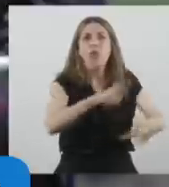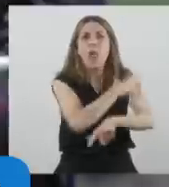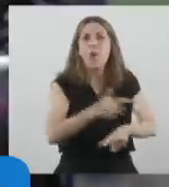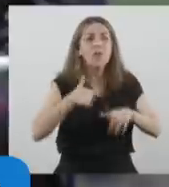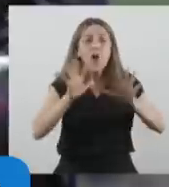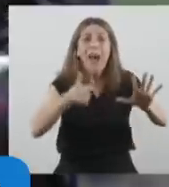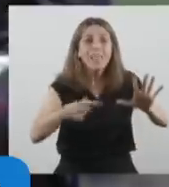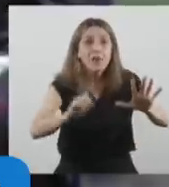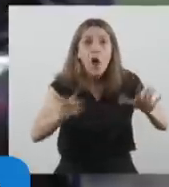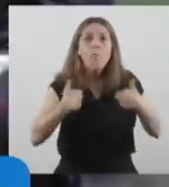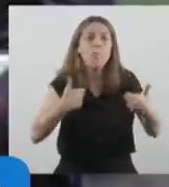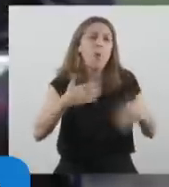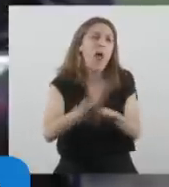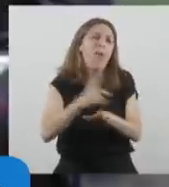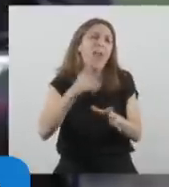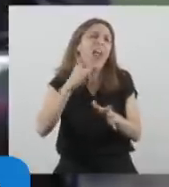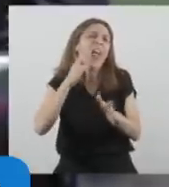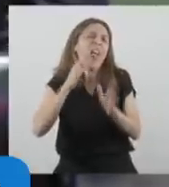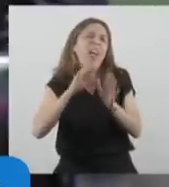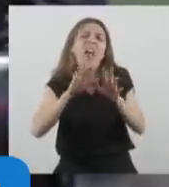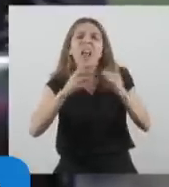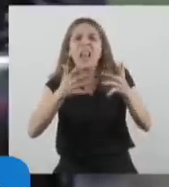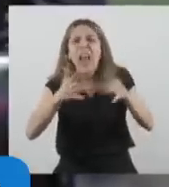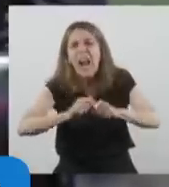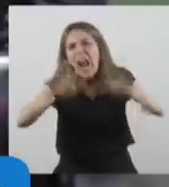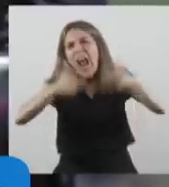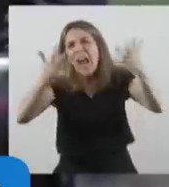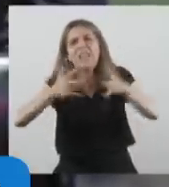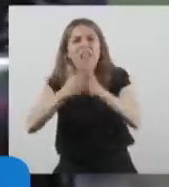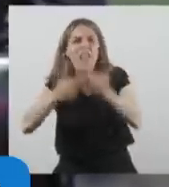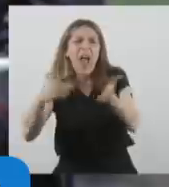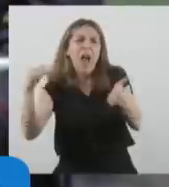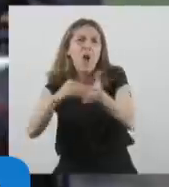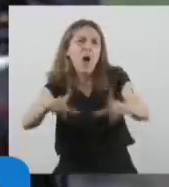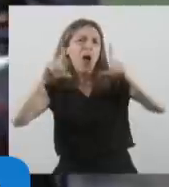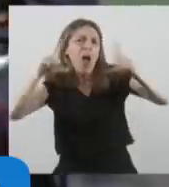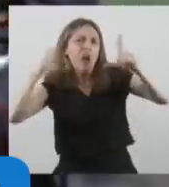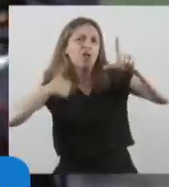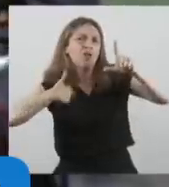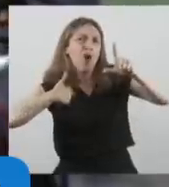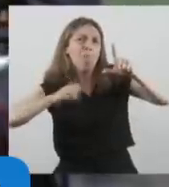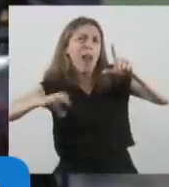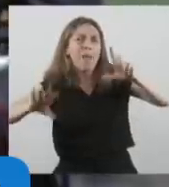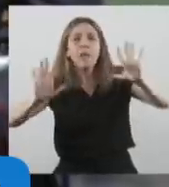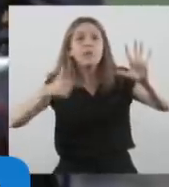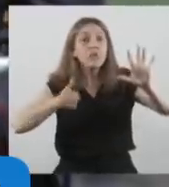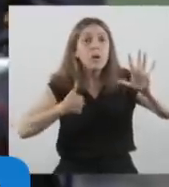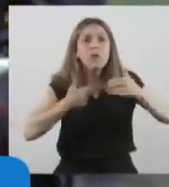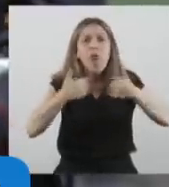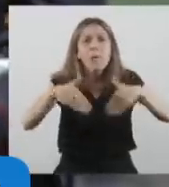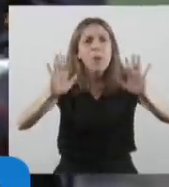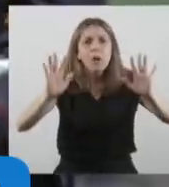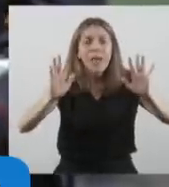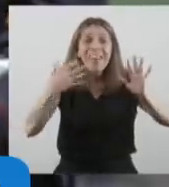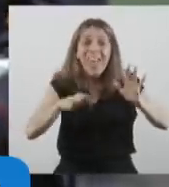pueden dedicarme las tapas que quieran no os voy a dejar que eso ocurra y no debemos dejar